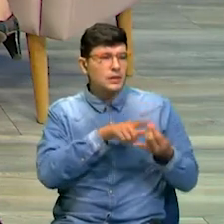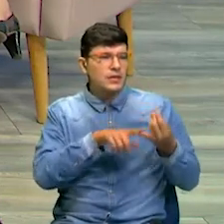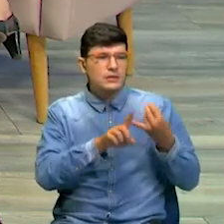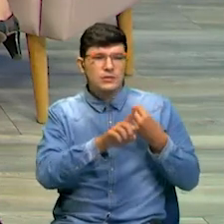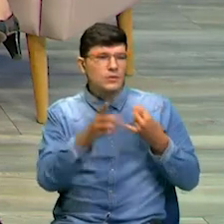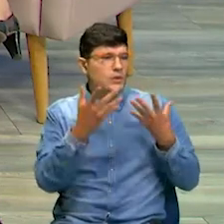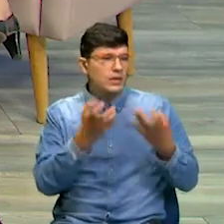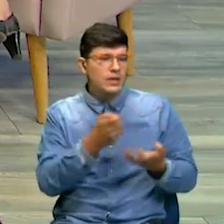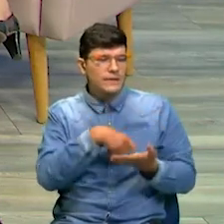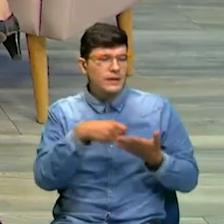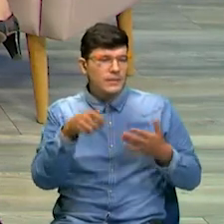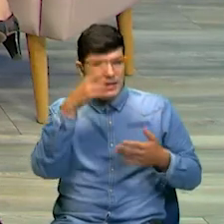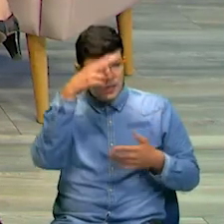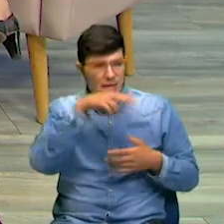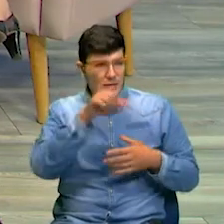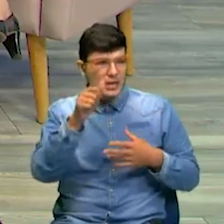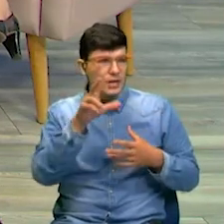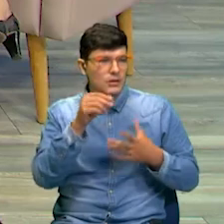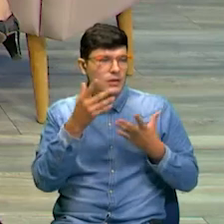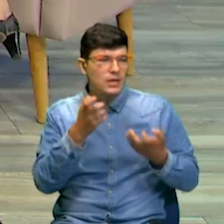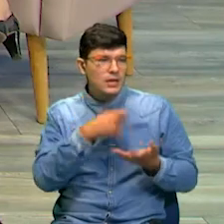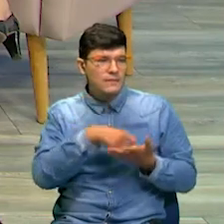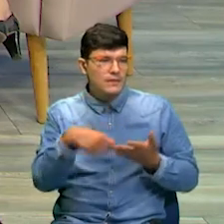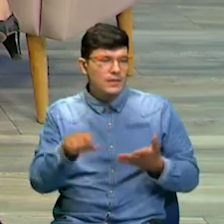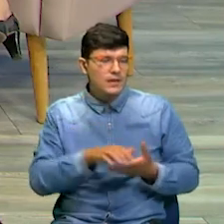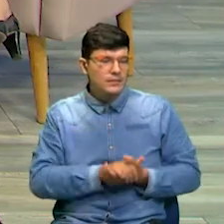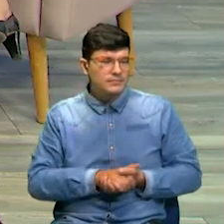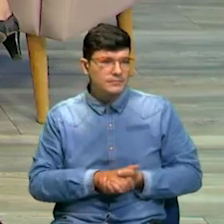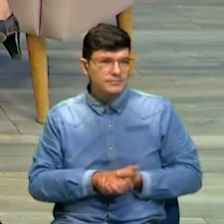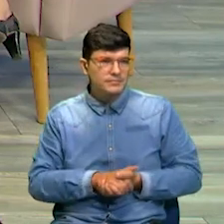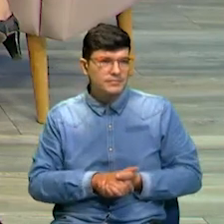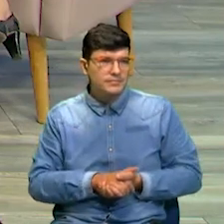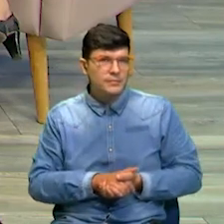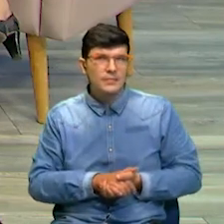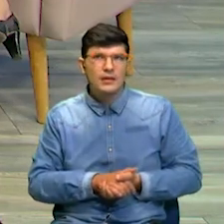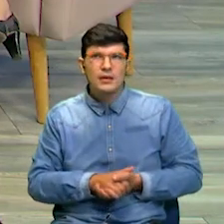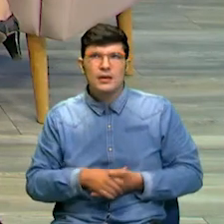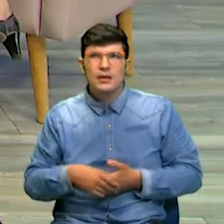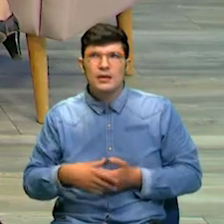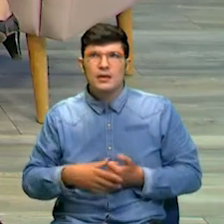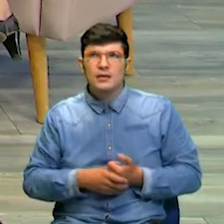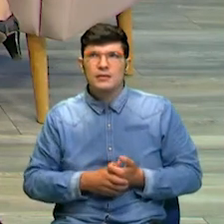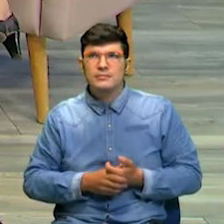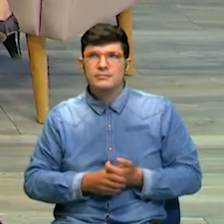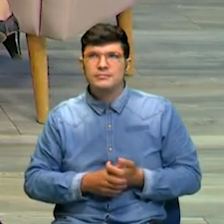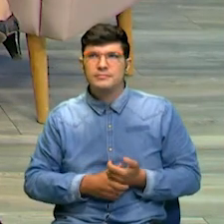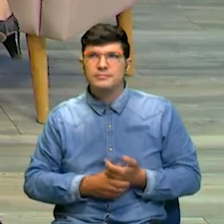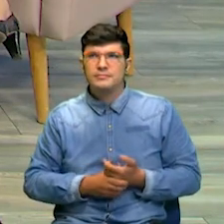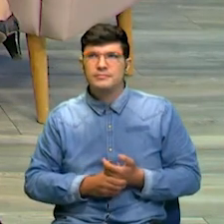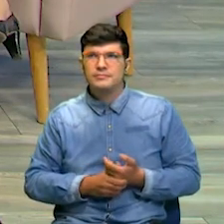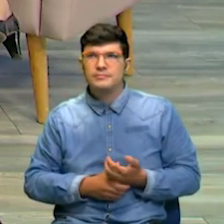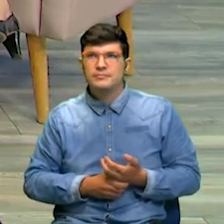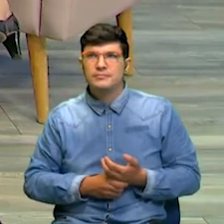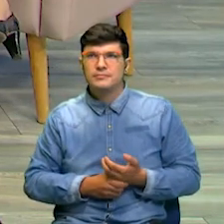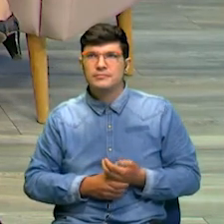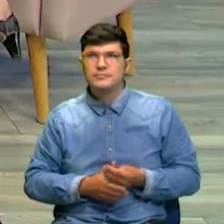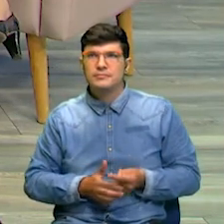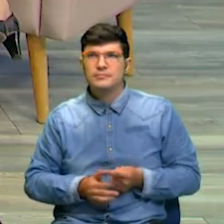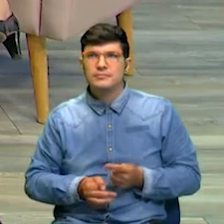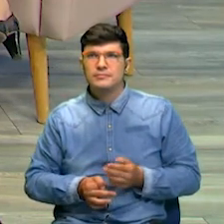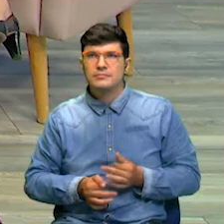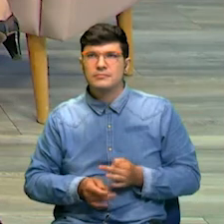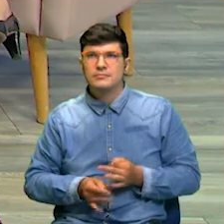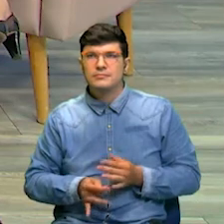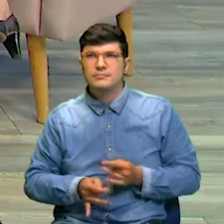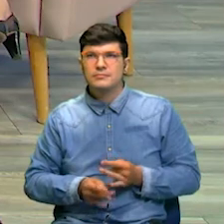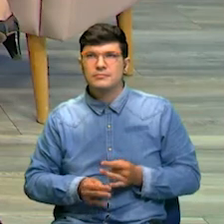firmar la hija? ¿Qué podría hacer? O sea, el caballero está obligado a estar en una pensión, él tiene 80 años y hasta donde